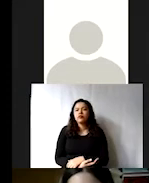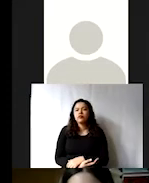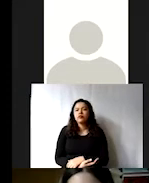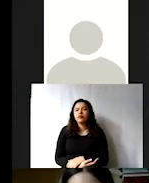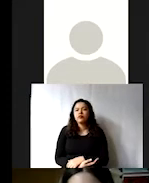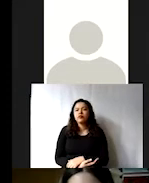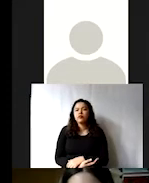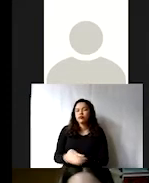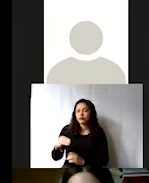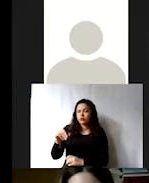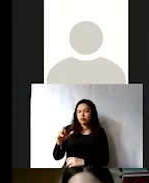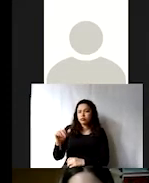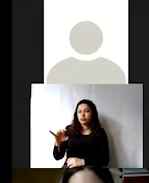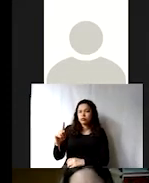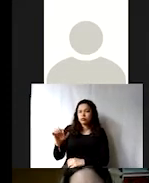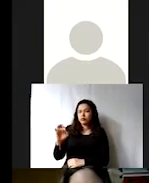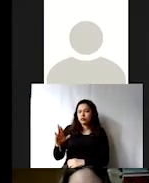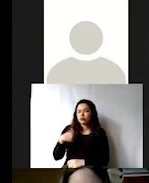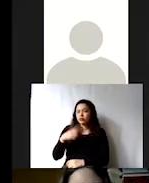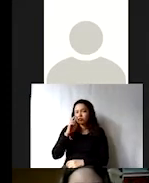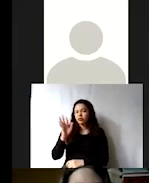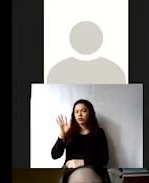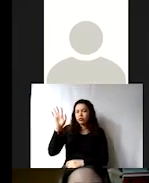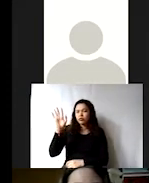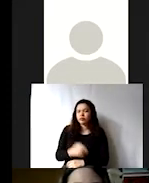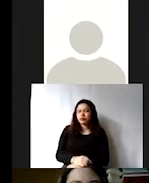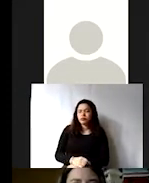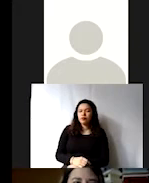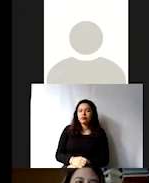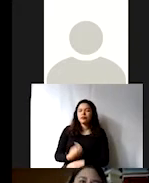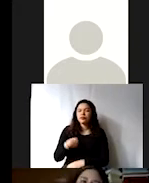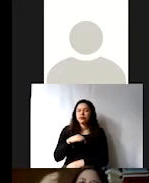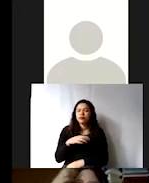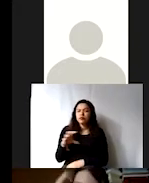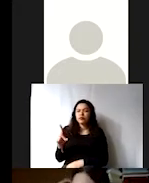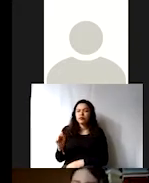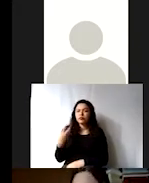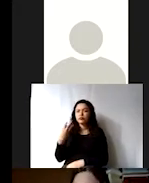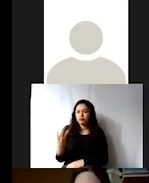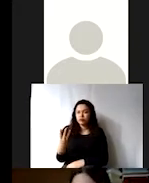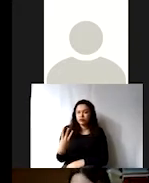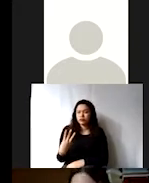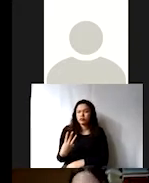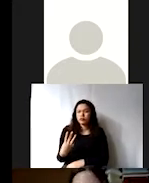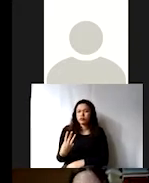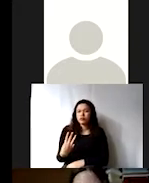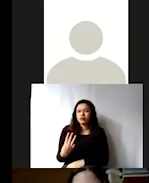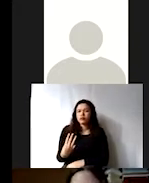María Esther, veo tu manita. Sí. Mira, tenemos nosotros la ODS 3